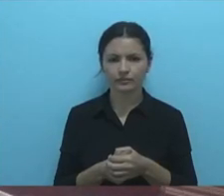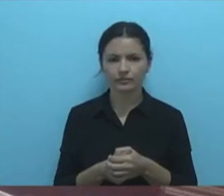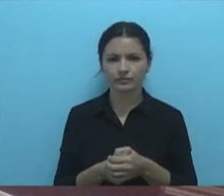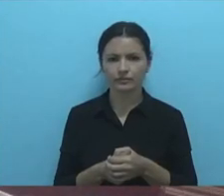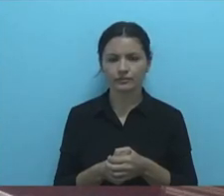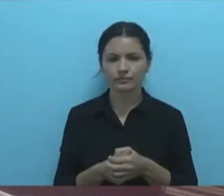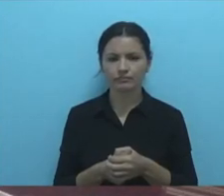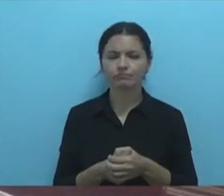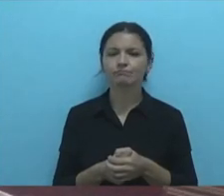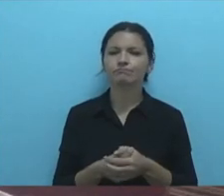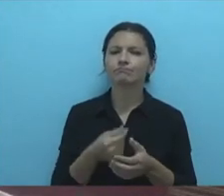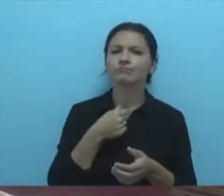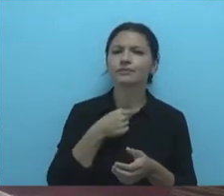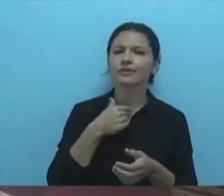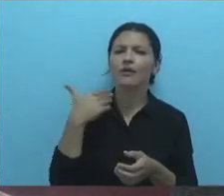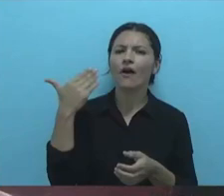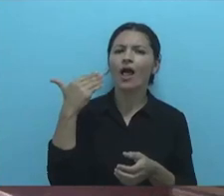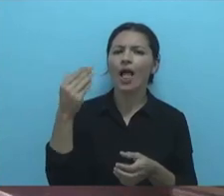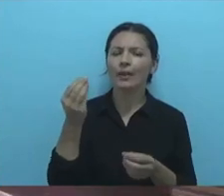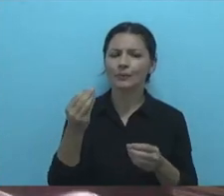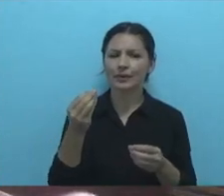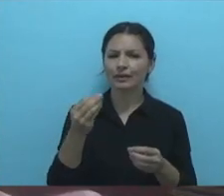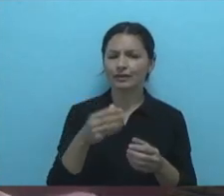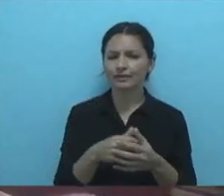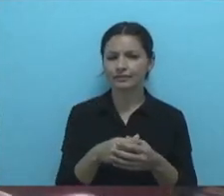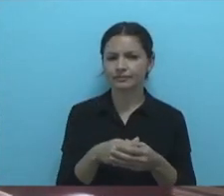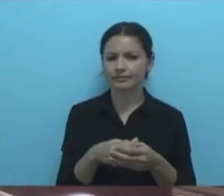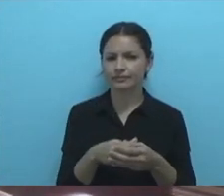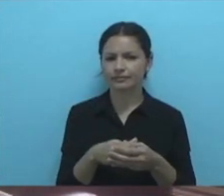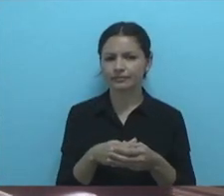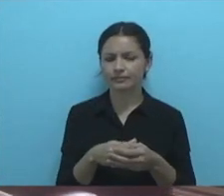quiero hacer uso de la palabra para dejar constancia